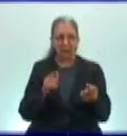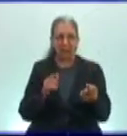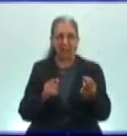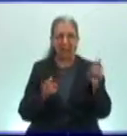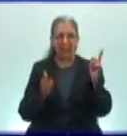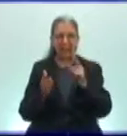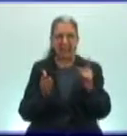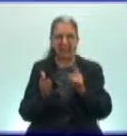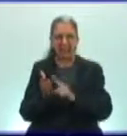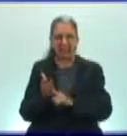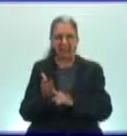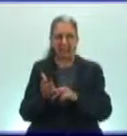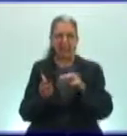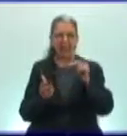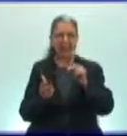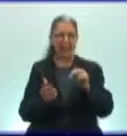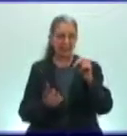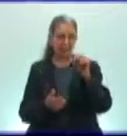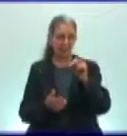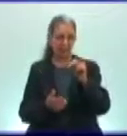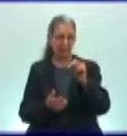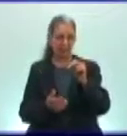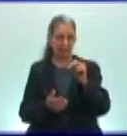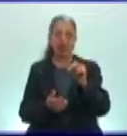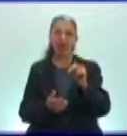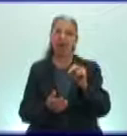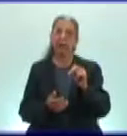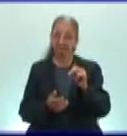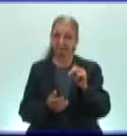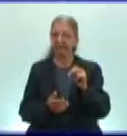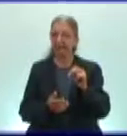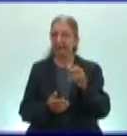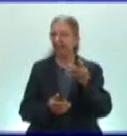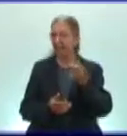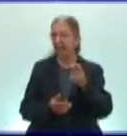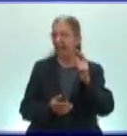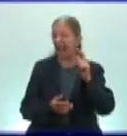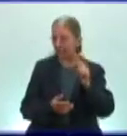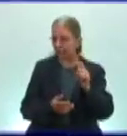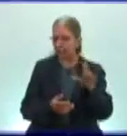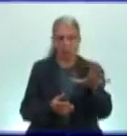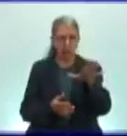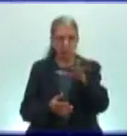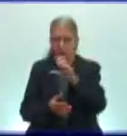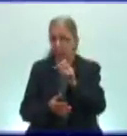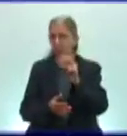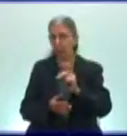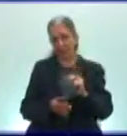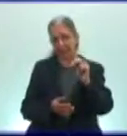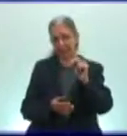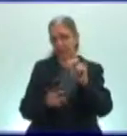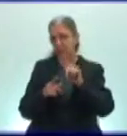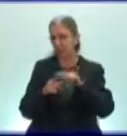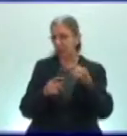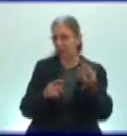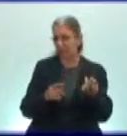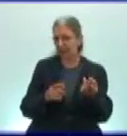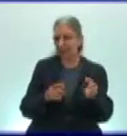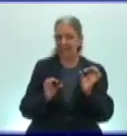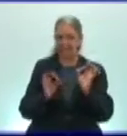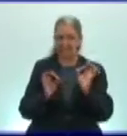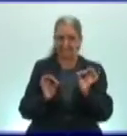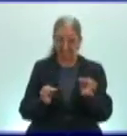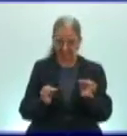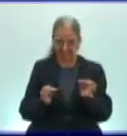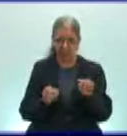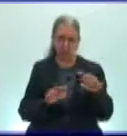representado es eléctricamente neutro. Espero que todos ustedes hayan podido responder